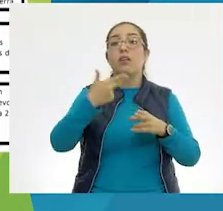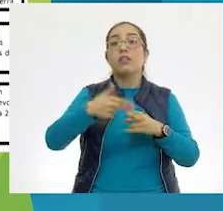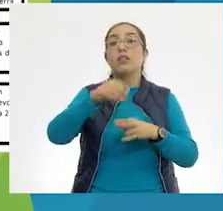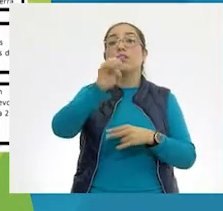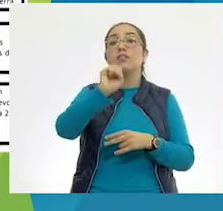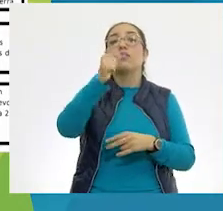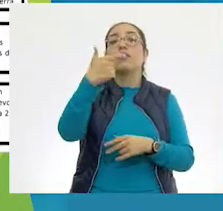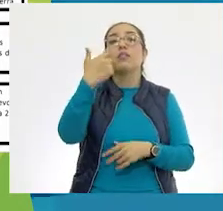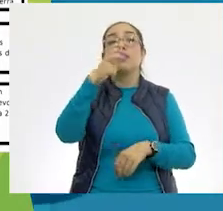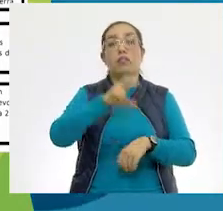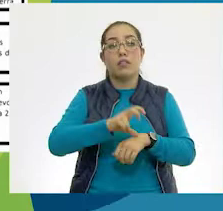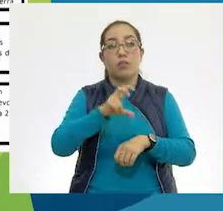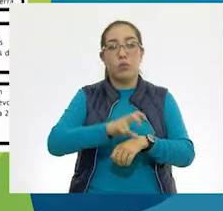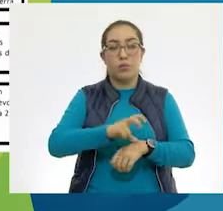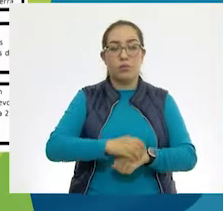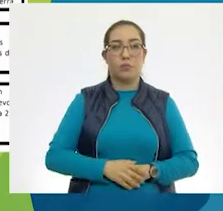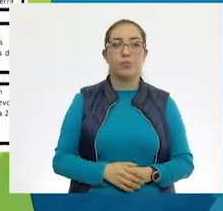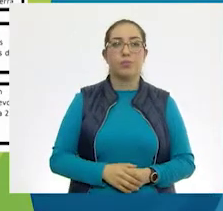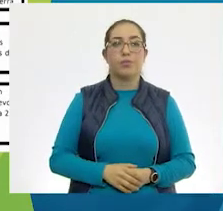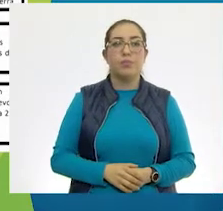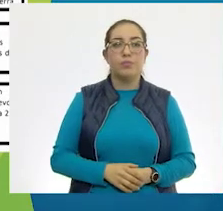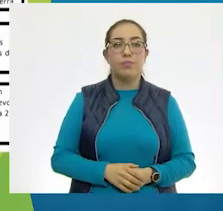huevos.